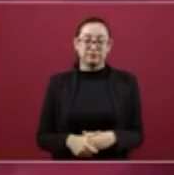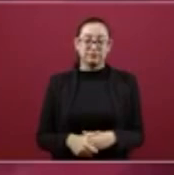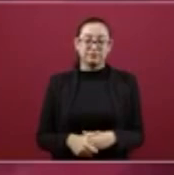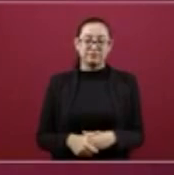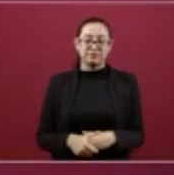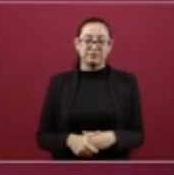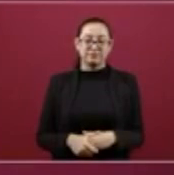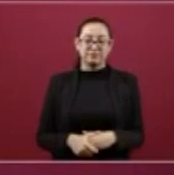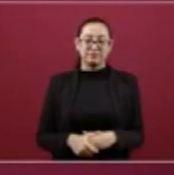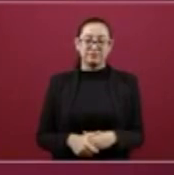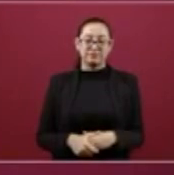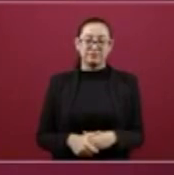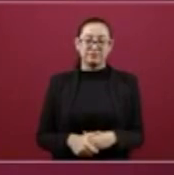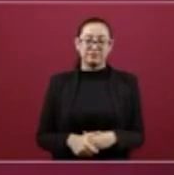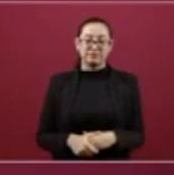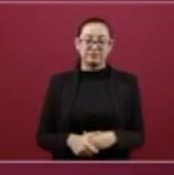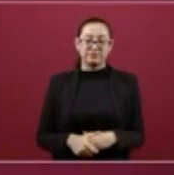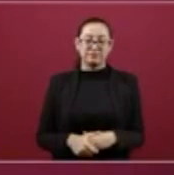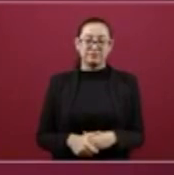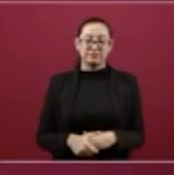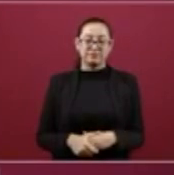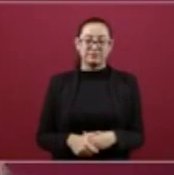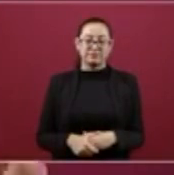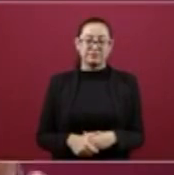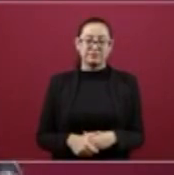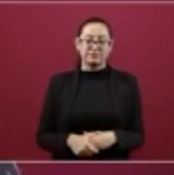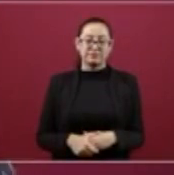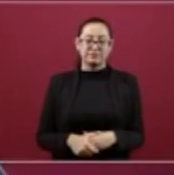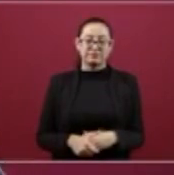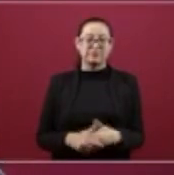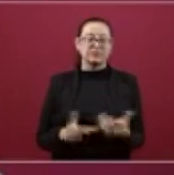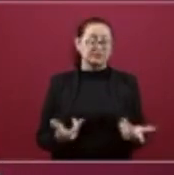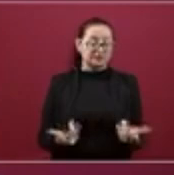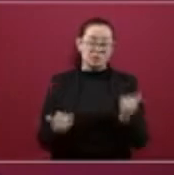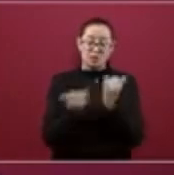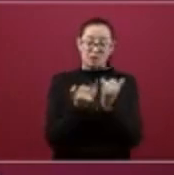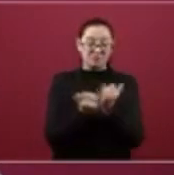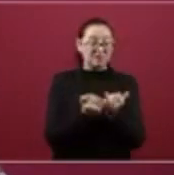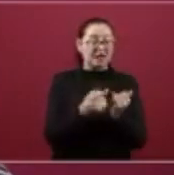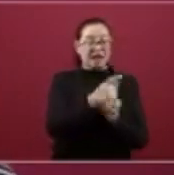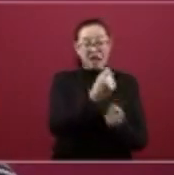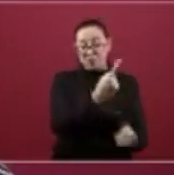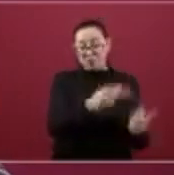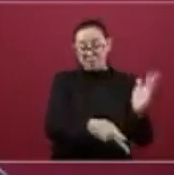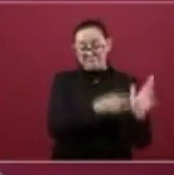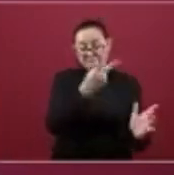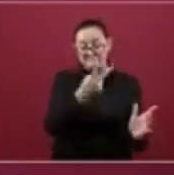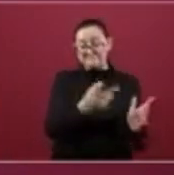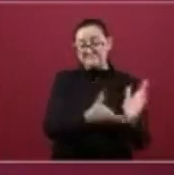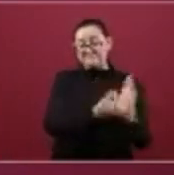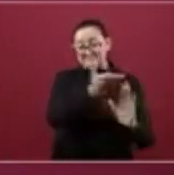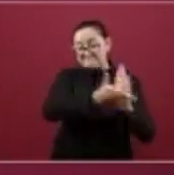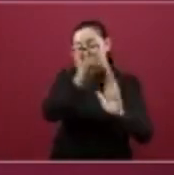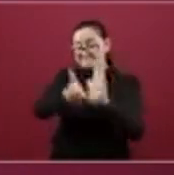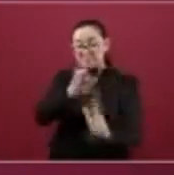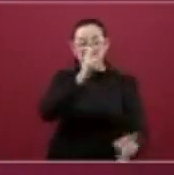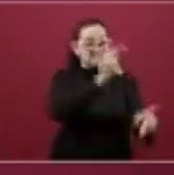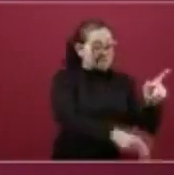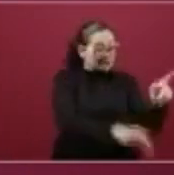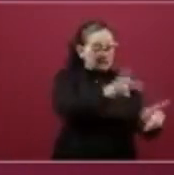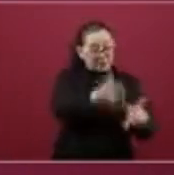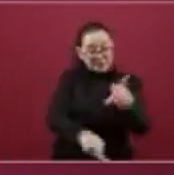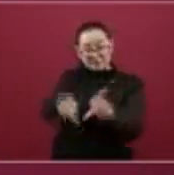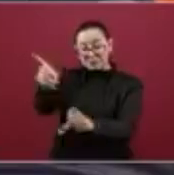buscando también que se concluyan las obras, porque se